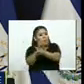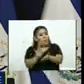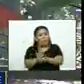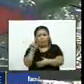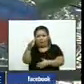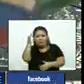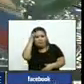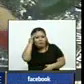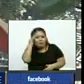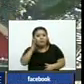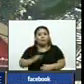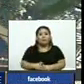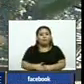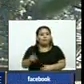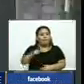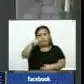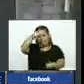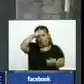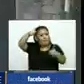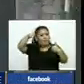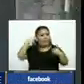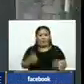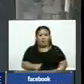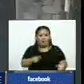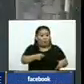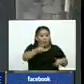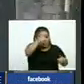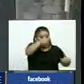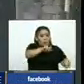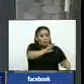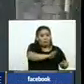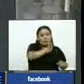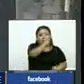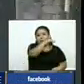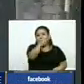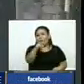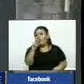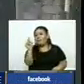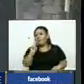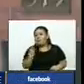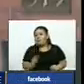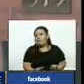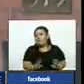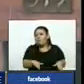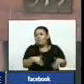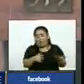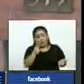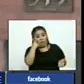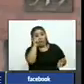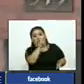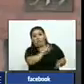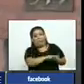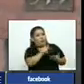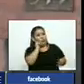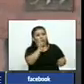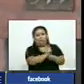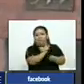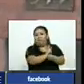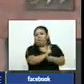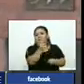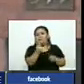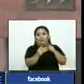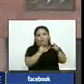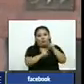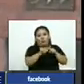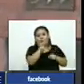mismos desconocen. Es incoherente mantener relaciones diplomáticas con aquellas naciones a las que se les desconoce sus mandatarios, aseguró